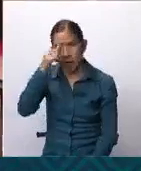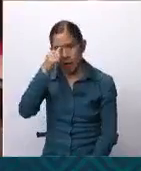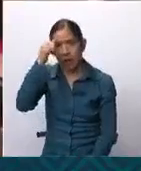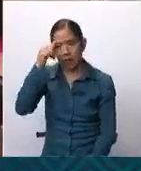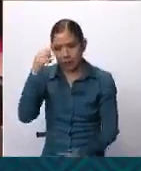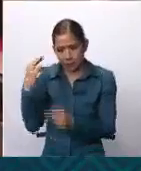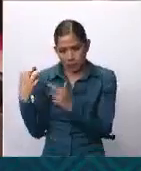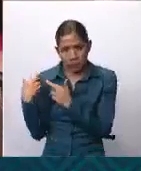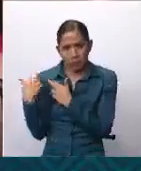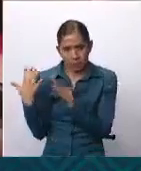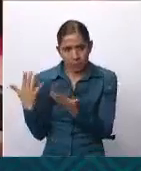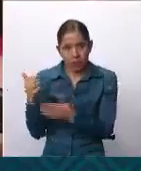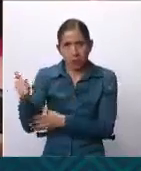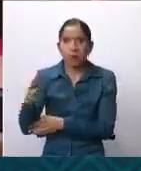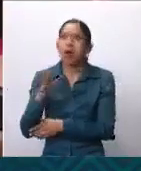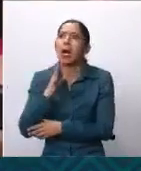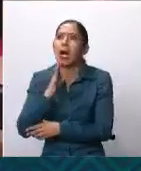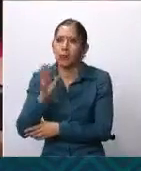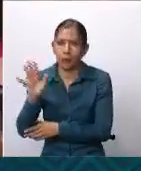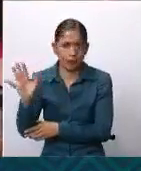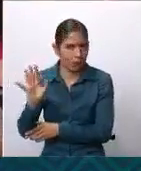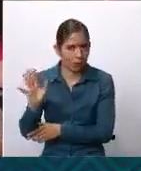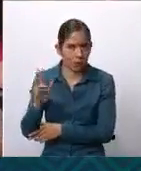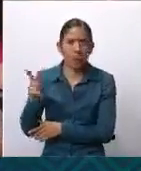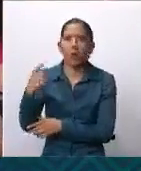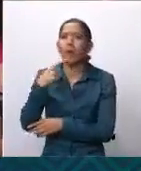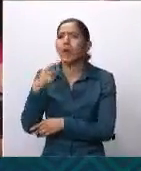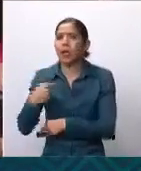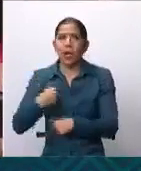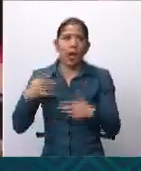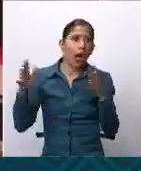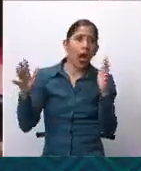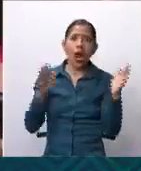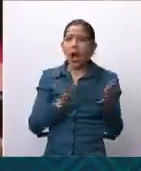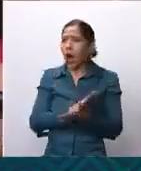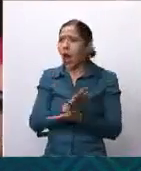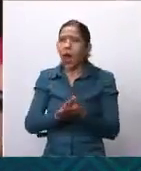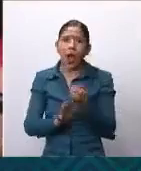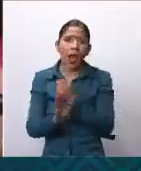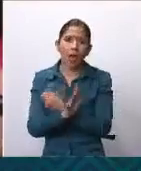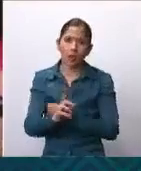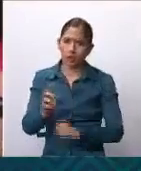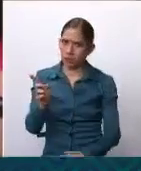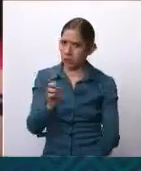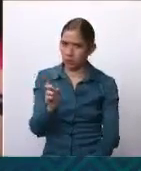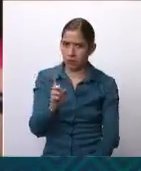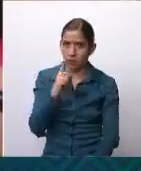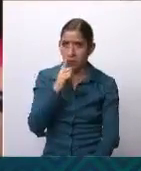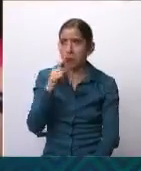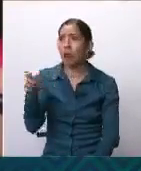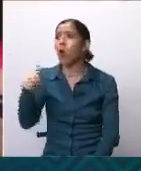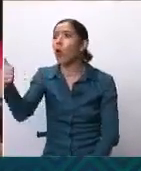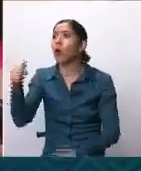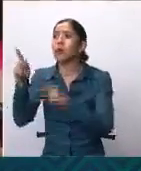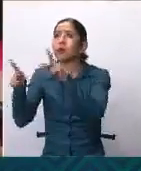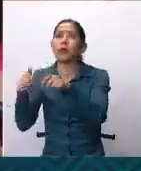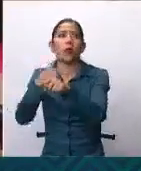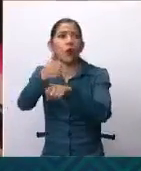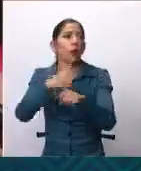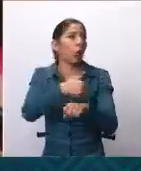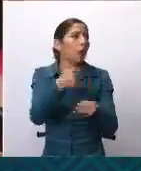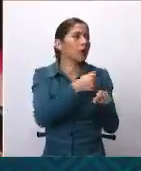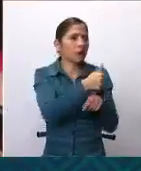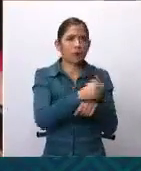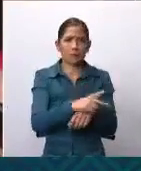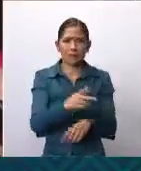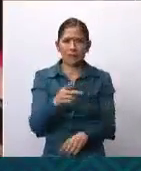responsable con sus declaraciones y no trate de escudarse, no trate de querer implicar a terceras personas cuando